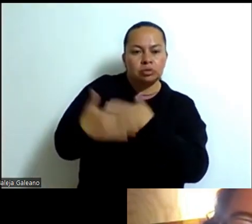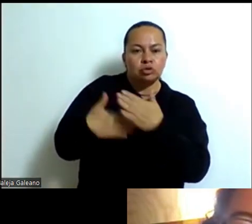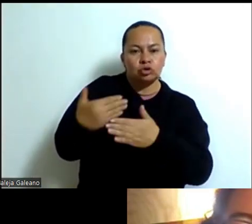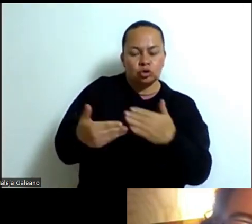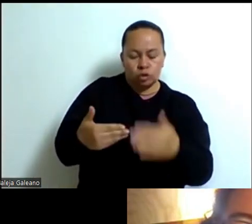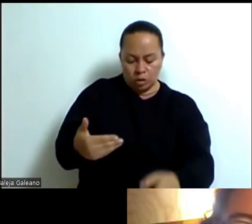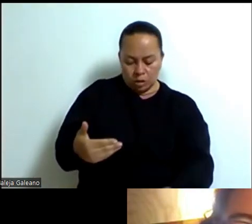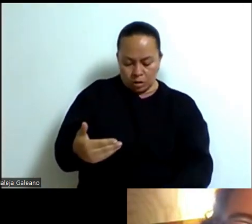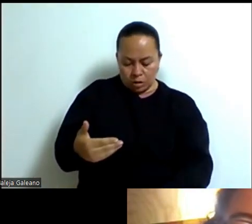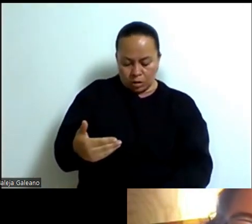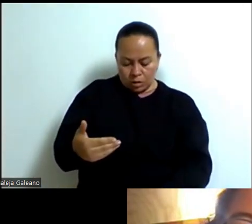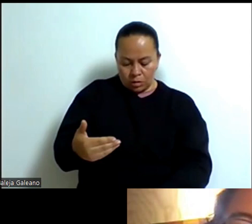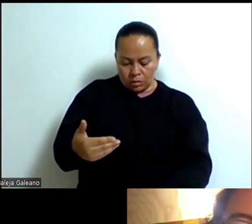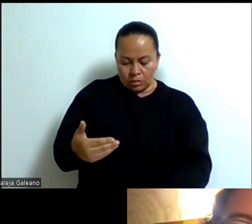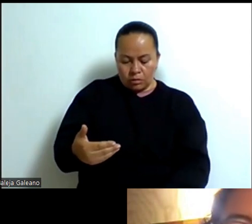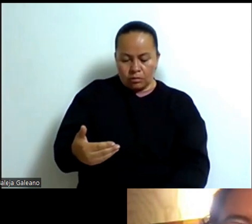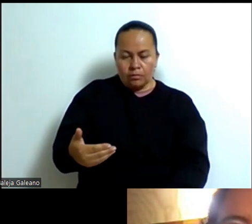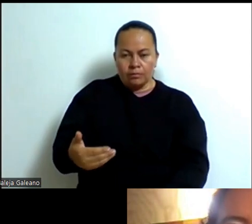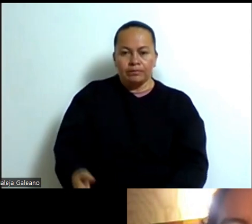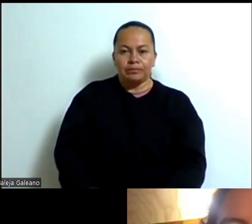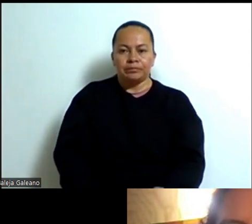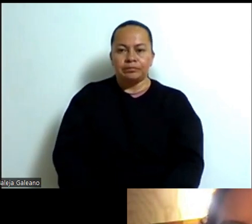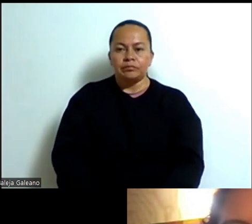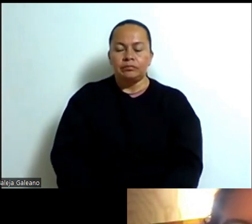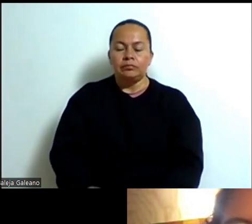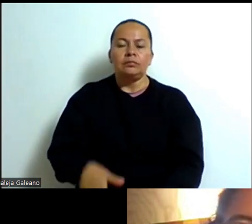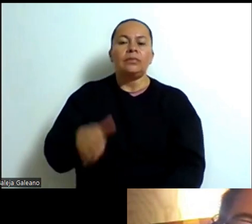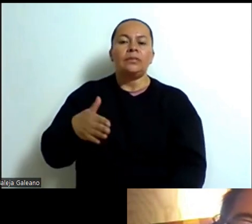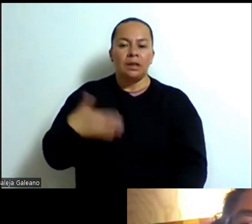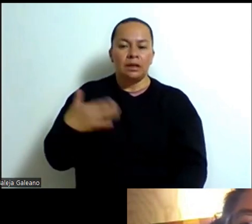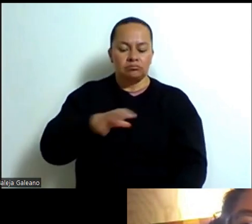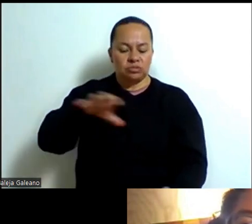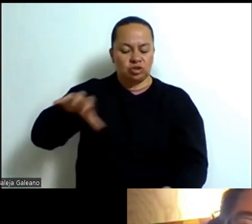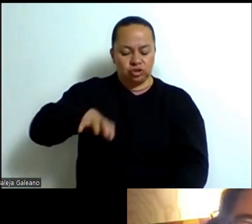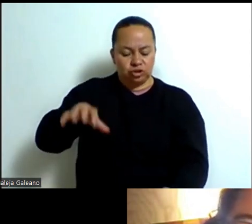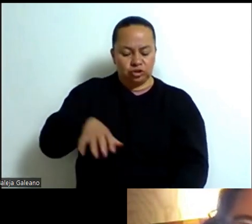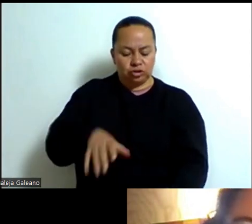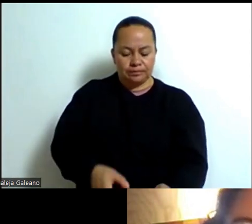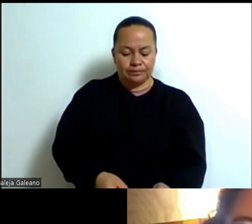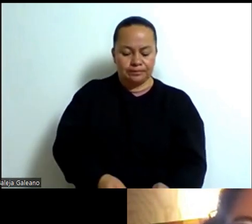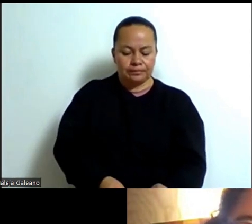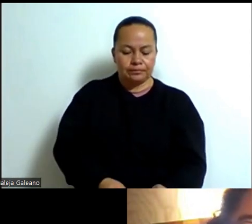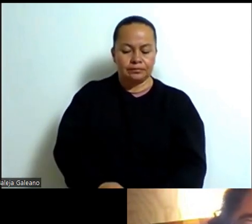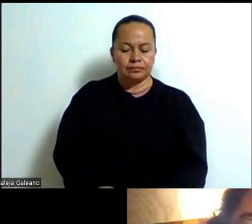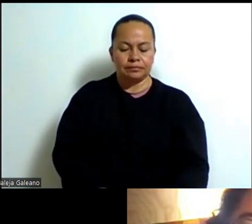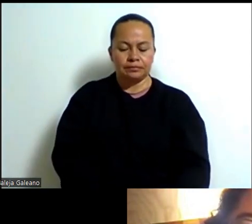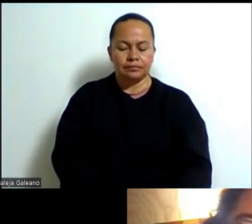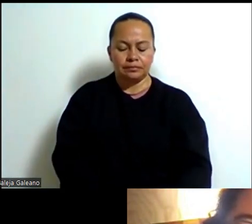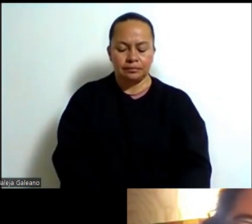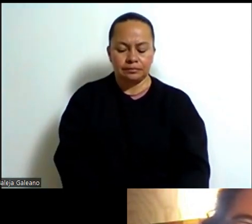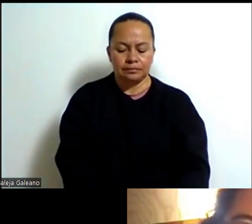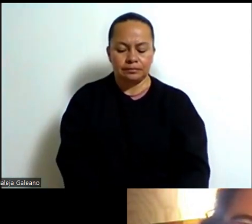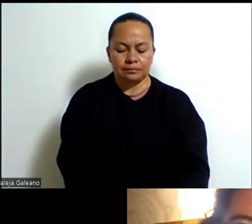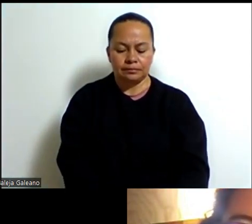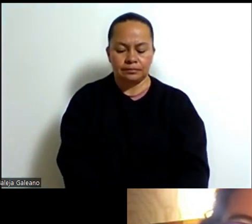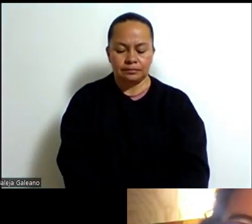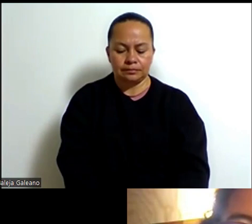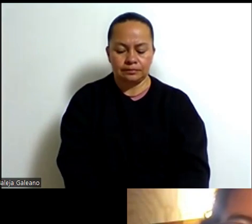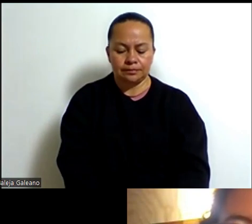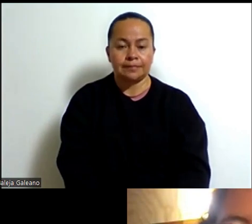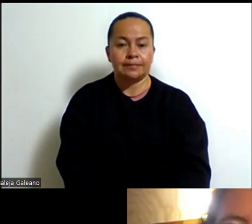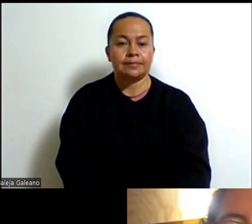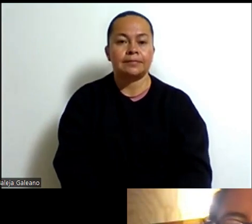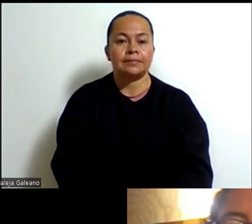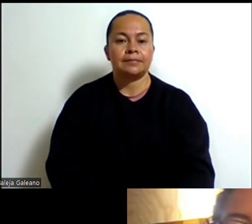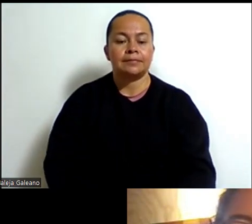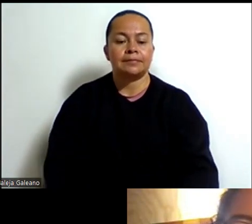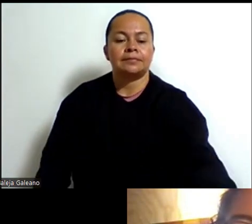personas con discapacidad dentro del activismo no empezando porque entramos en un cuestionamiento muy